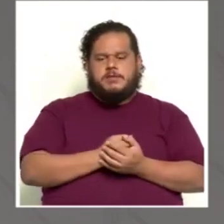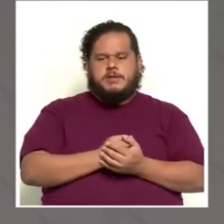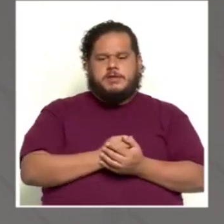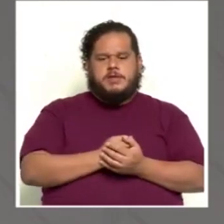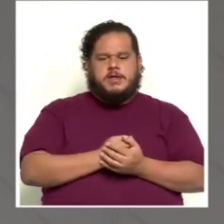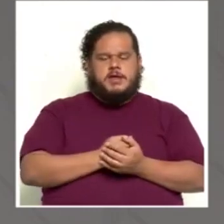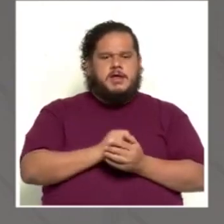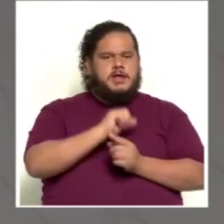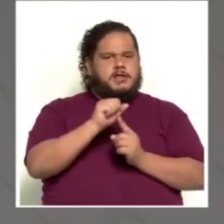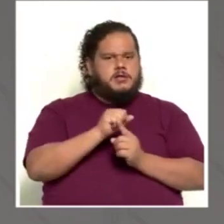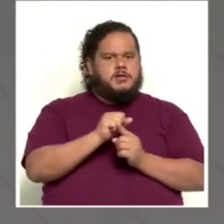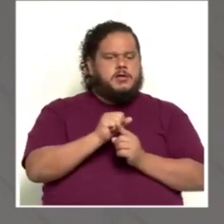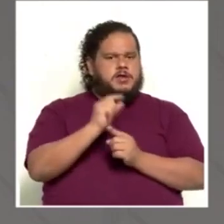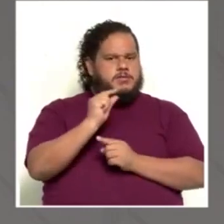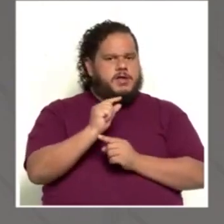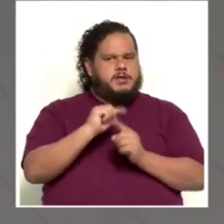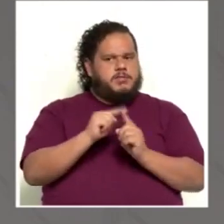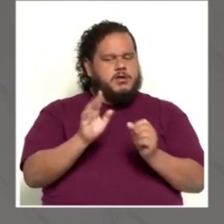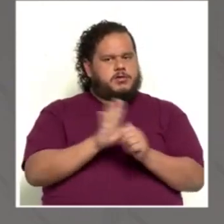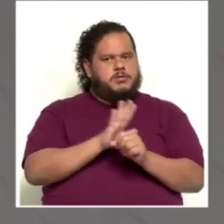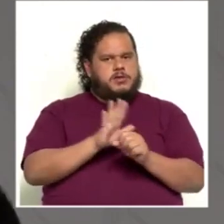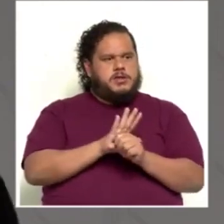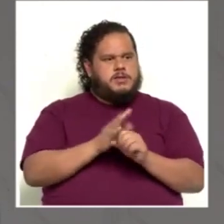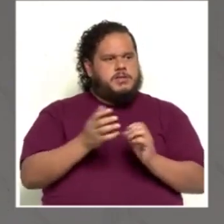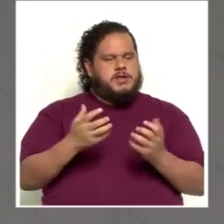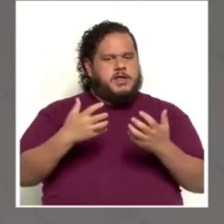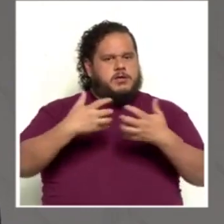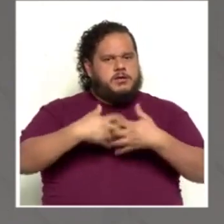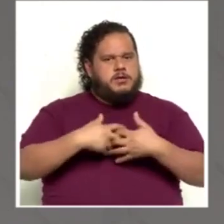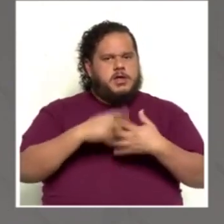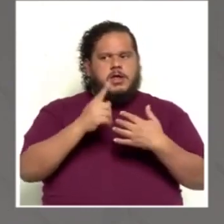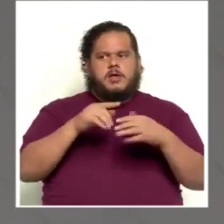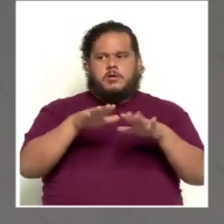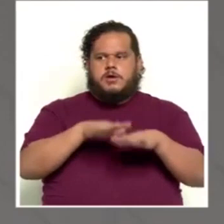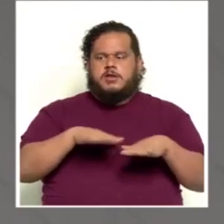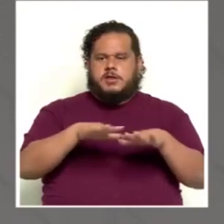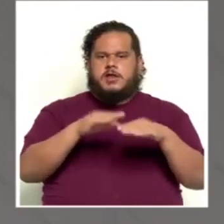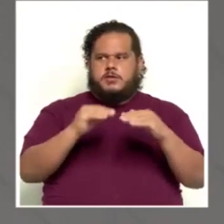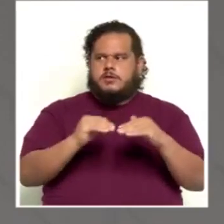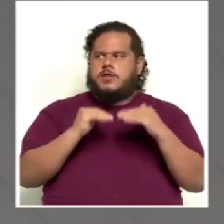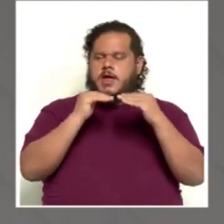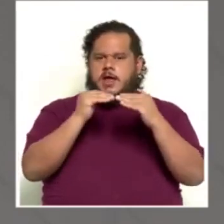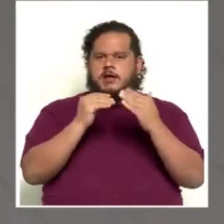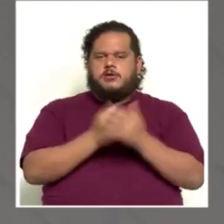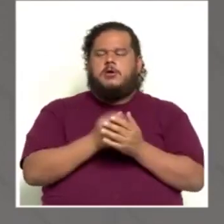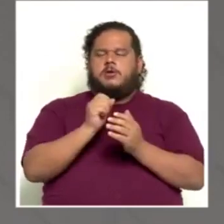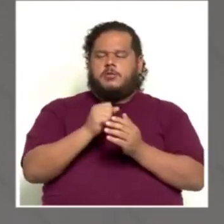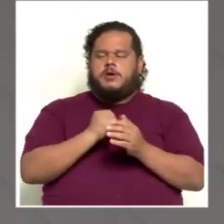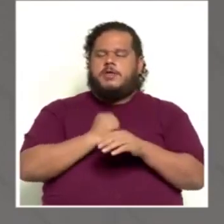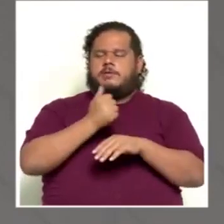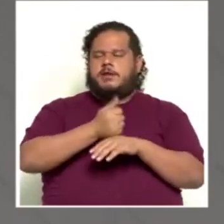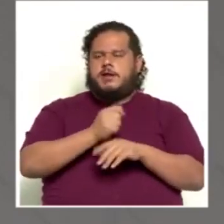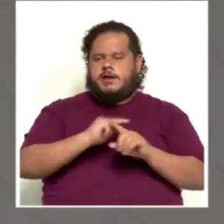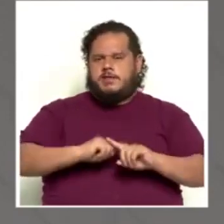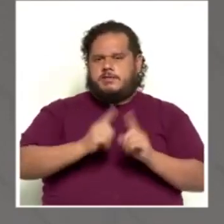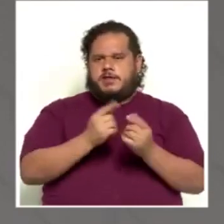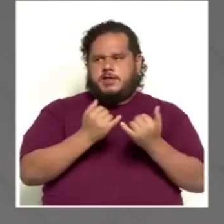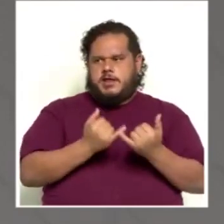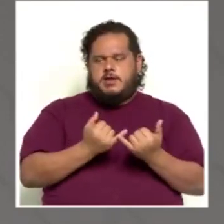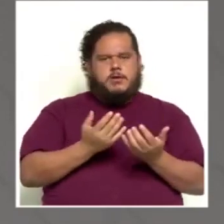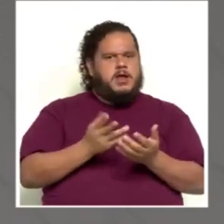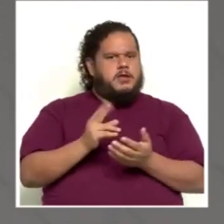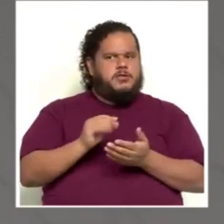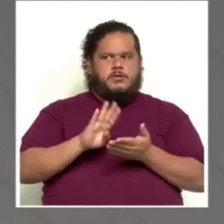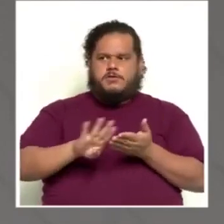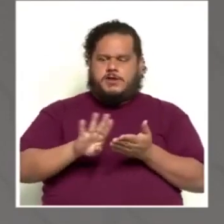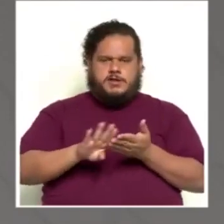caudales pequeños pero suficientemente cohesionados en un escenario de alto abstencionismo pueden marcar la diferencia, y creo que en esta ocasión no fue la